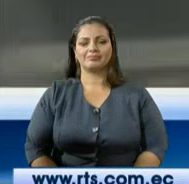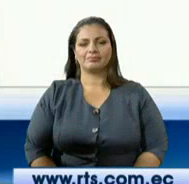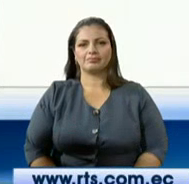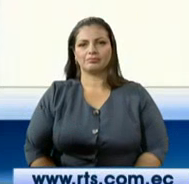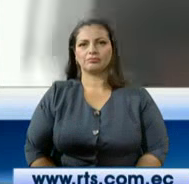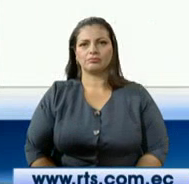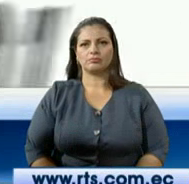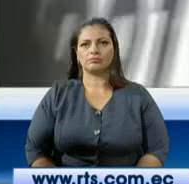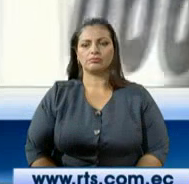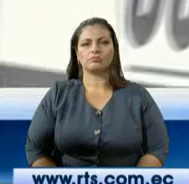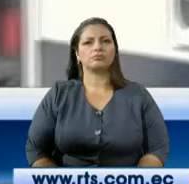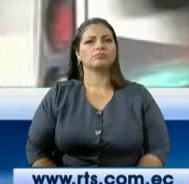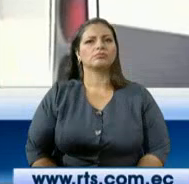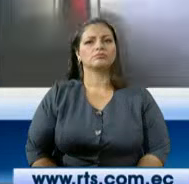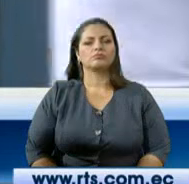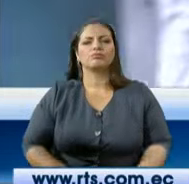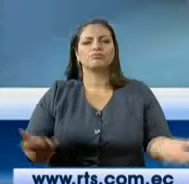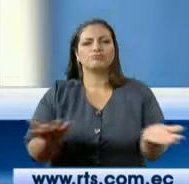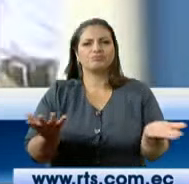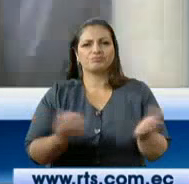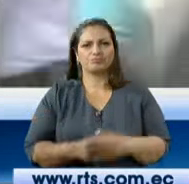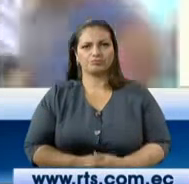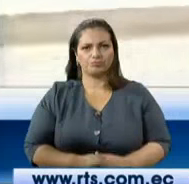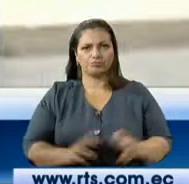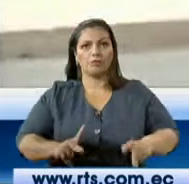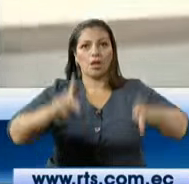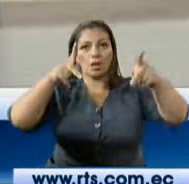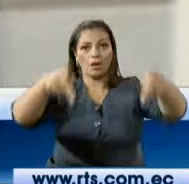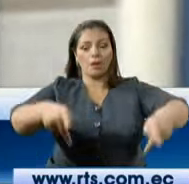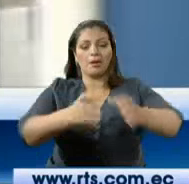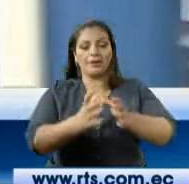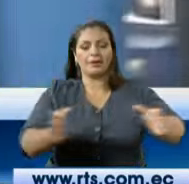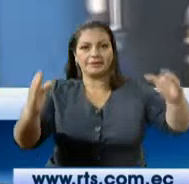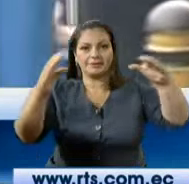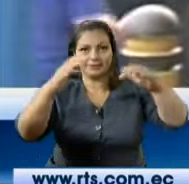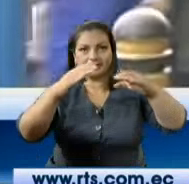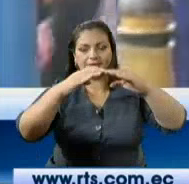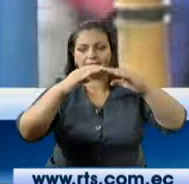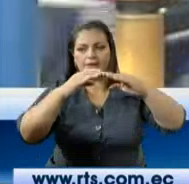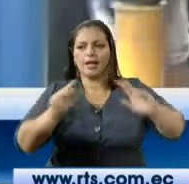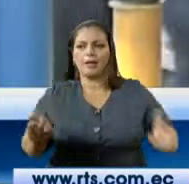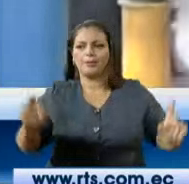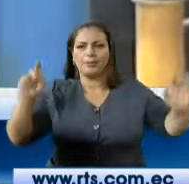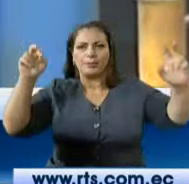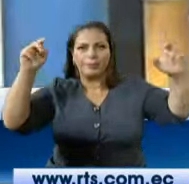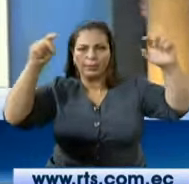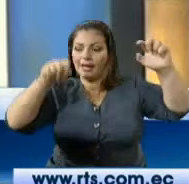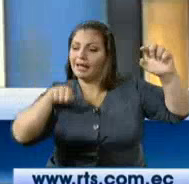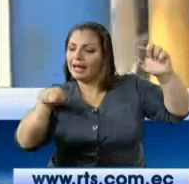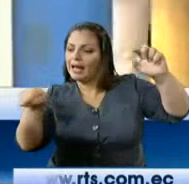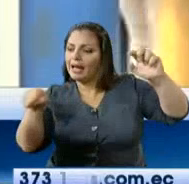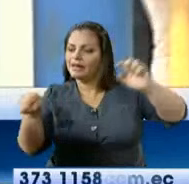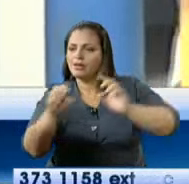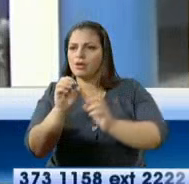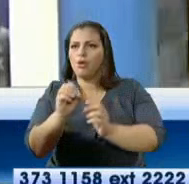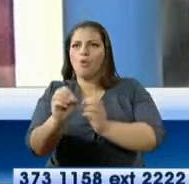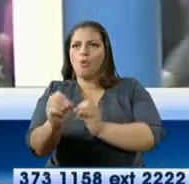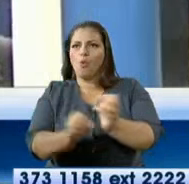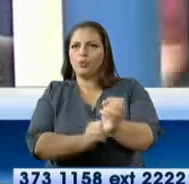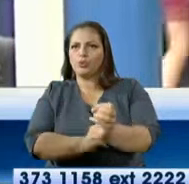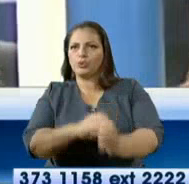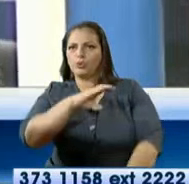la altura del PAI 21, pasa de todo, déjenme decirles. Y no solo, miren en este momento cómo corren las personas, pese a que ahí no es el paradero, el